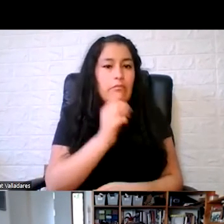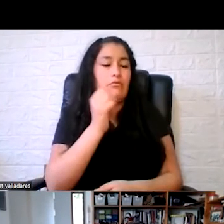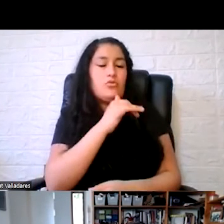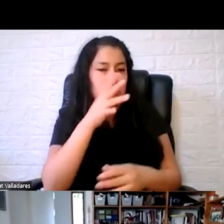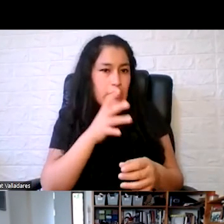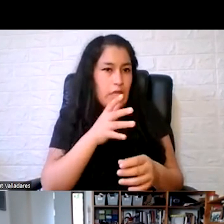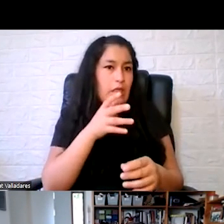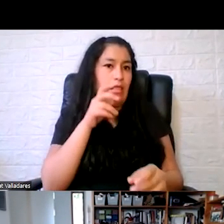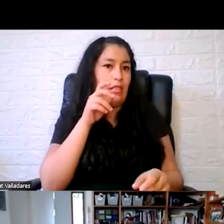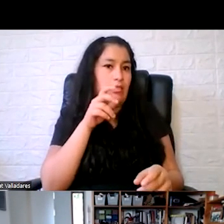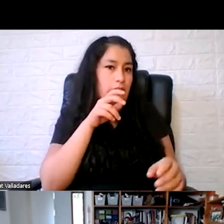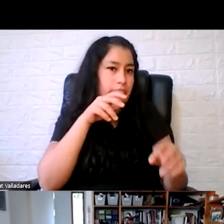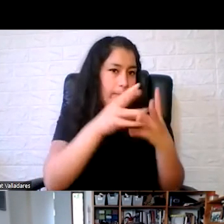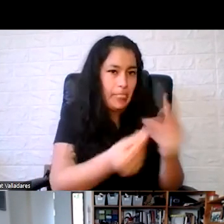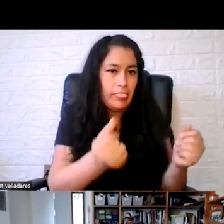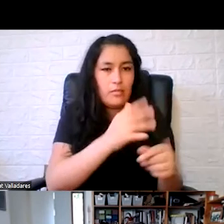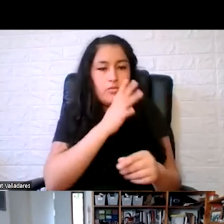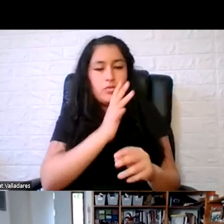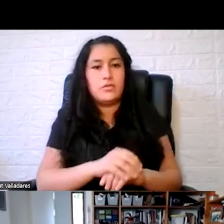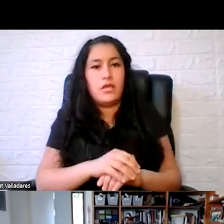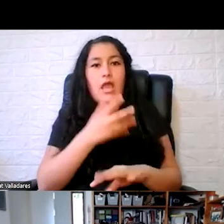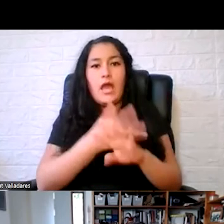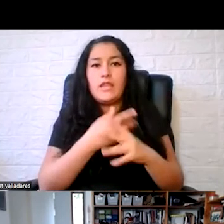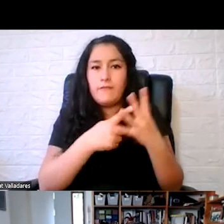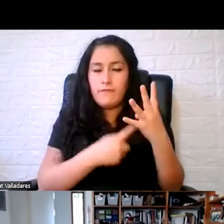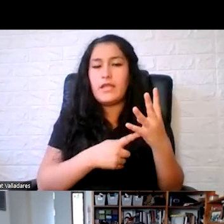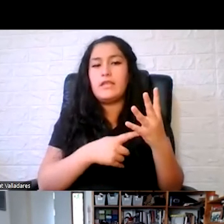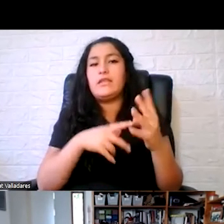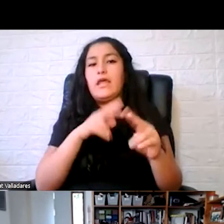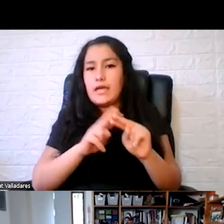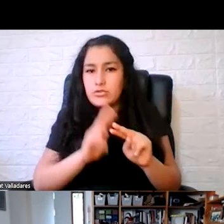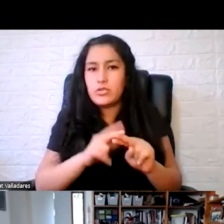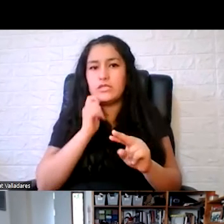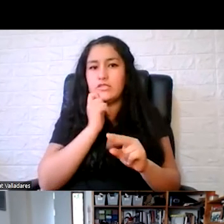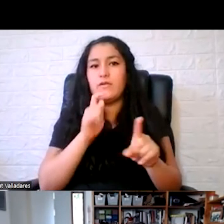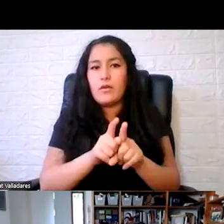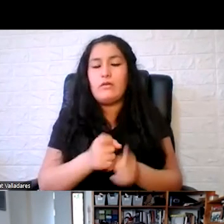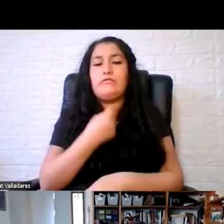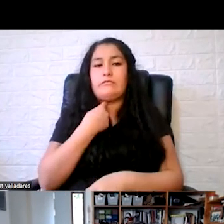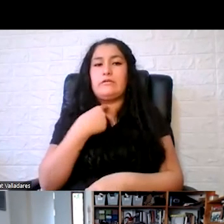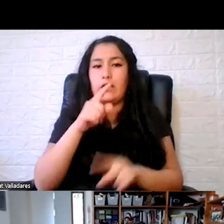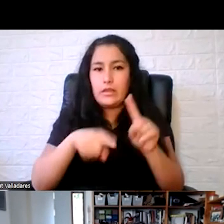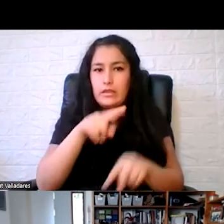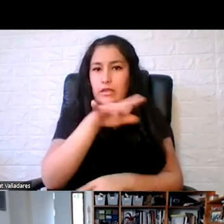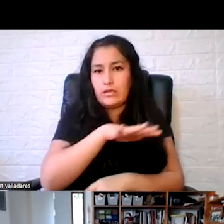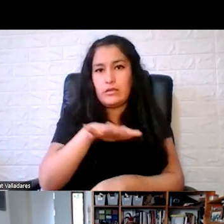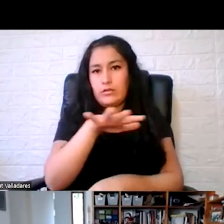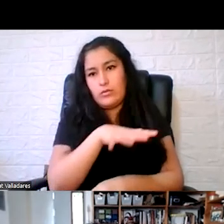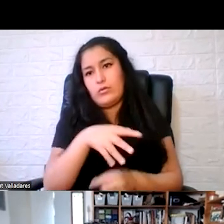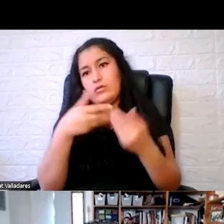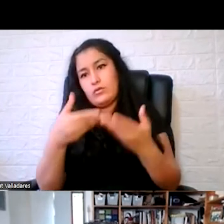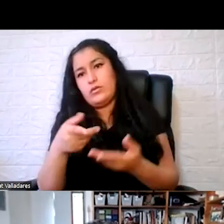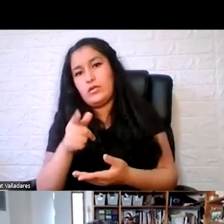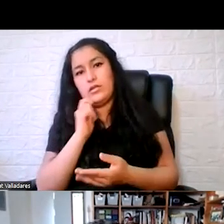un sinnúmero de acciones que atentan además contra ese espacio habitado, el cuidado, y